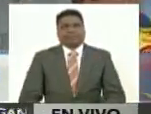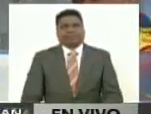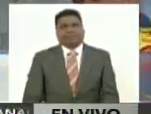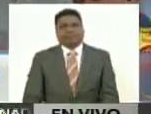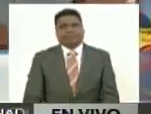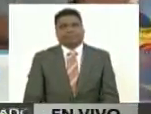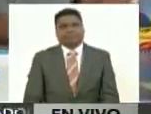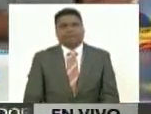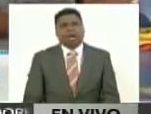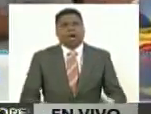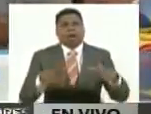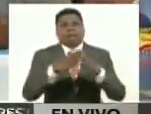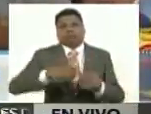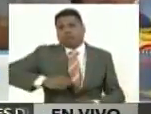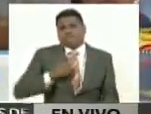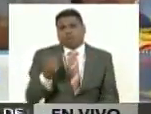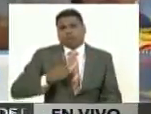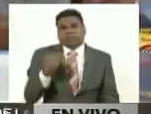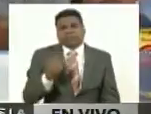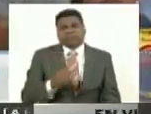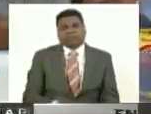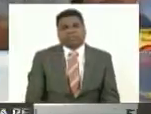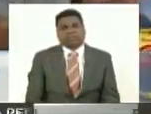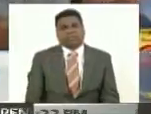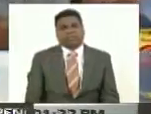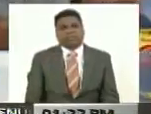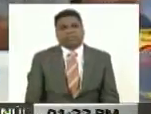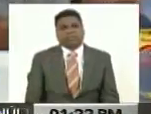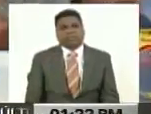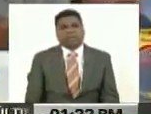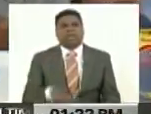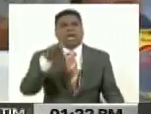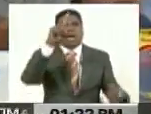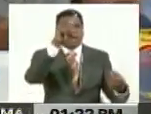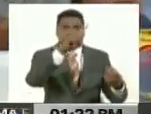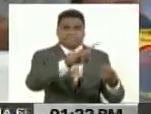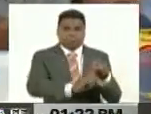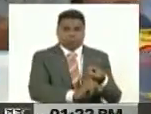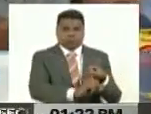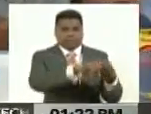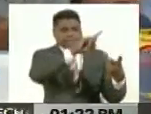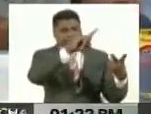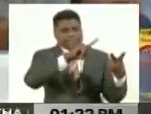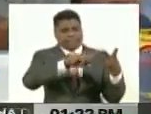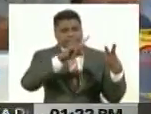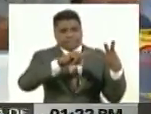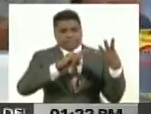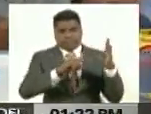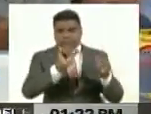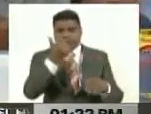Por los organismos de seguridad. Aquí están unas compañeras, esposas, aquí está la esposa de Márquez Gerardo.